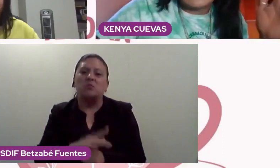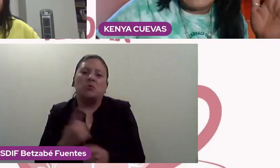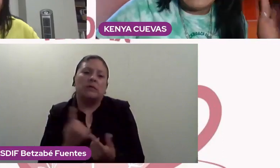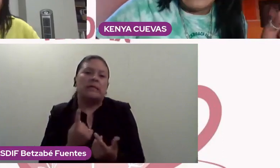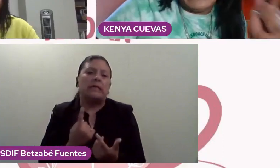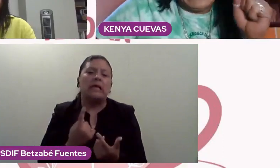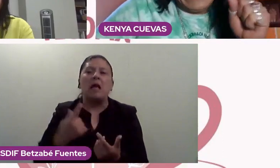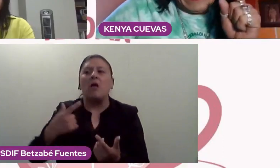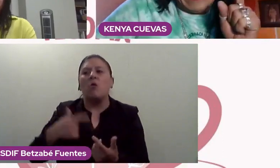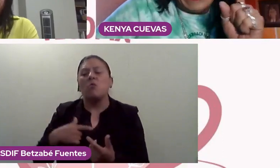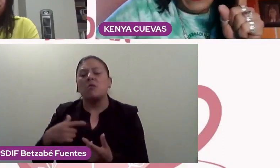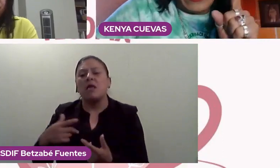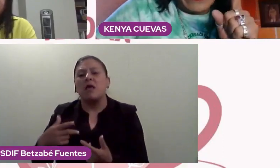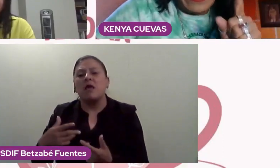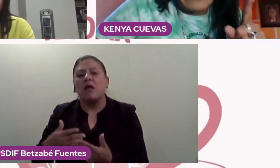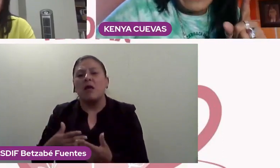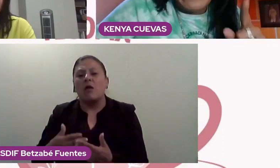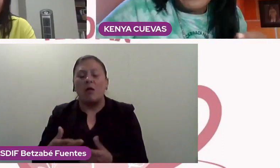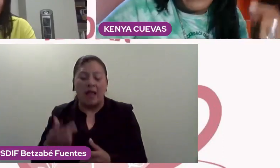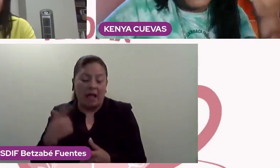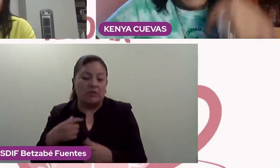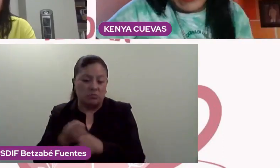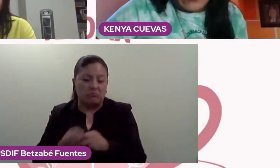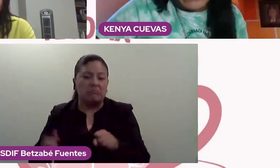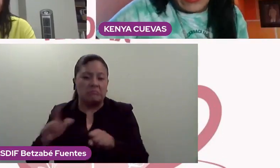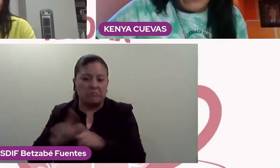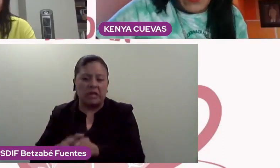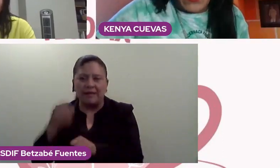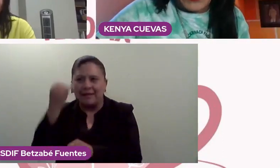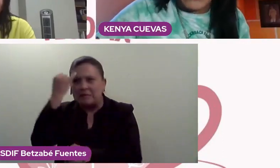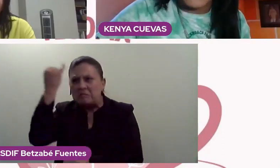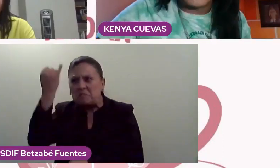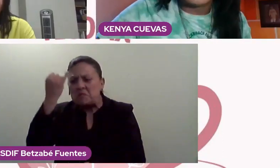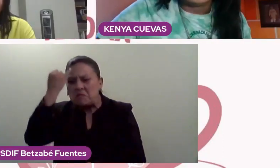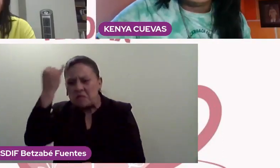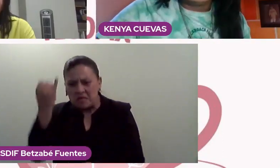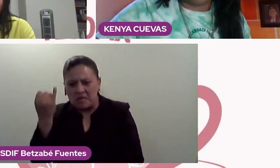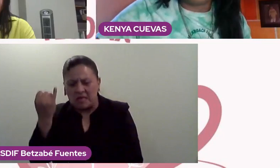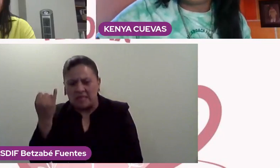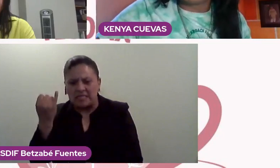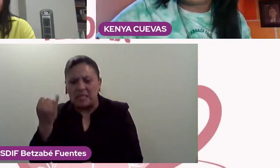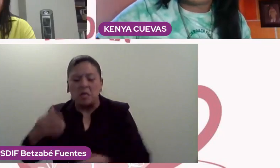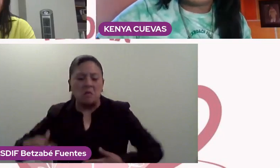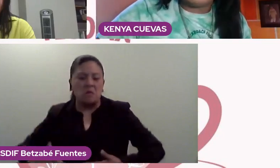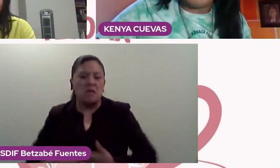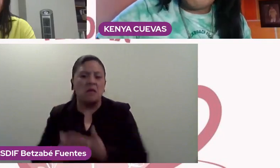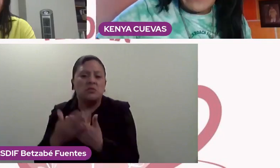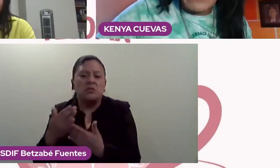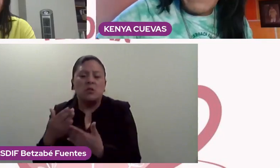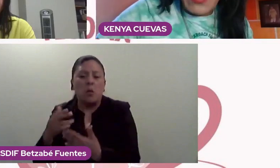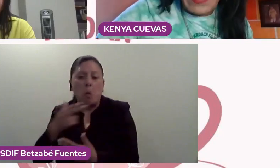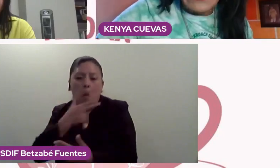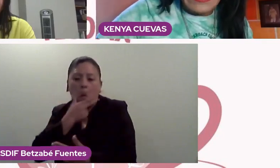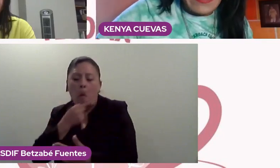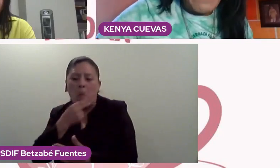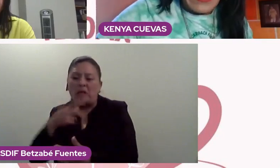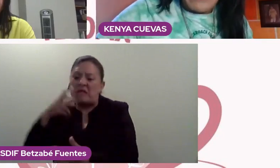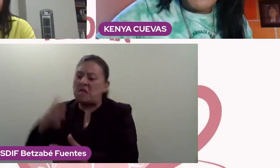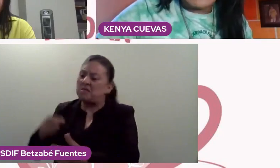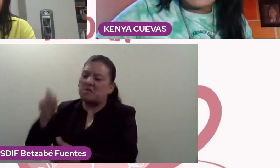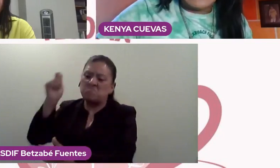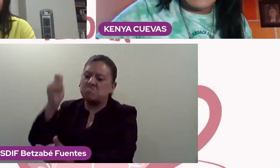nos asigna desde la sociedad con nuestro sexo biológico, ¿no? Y bueno, pues este impacto de